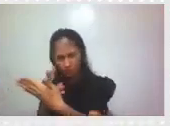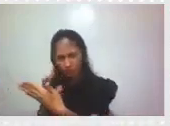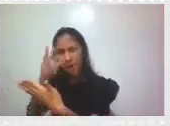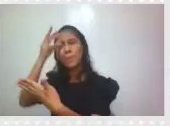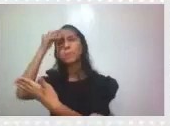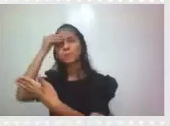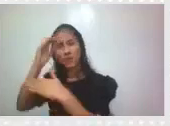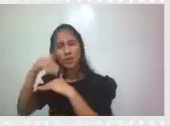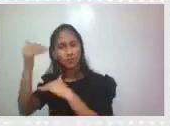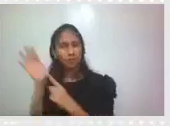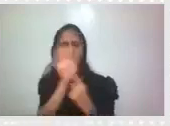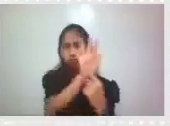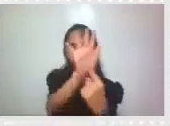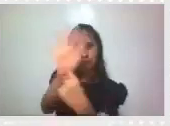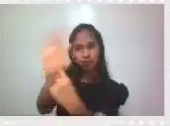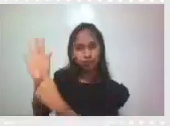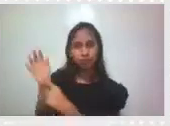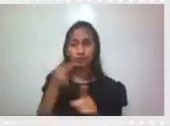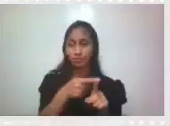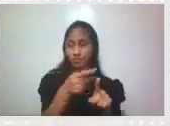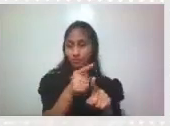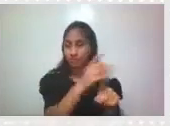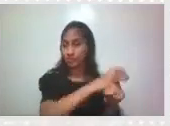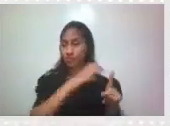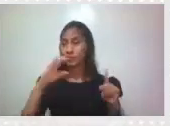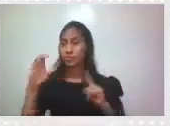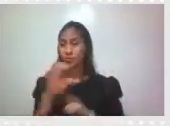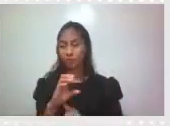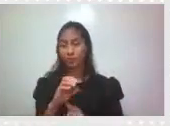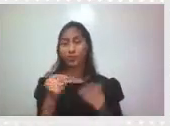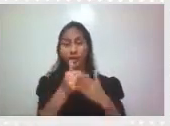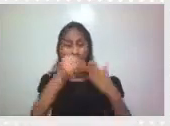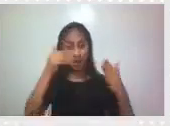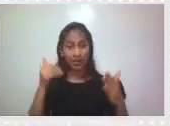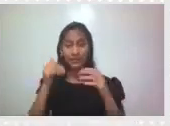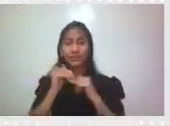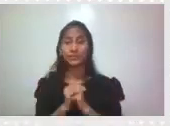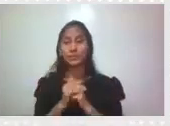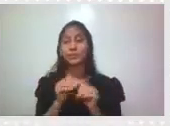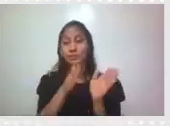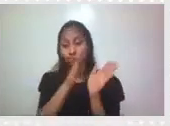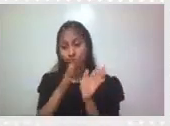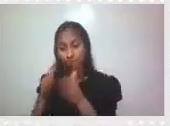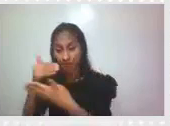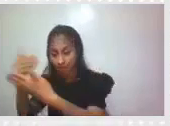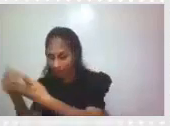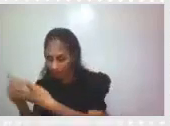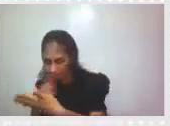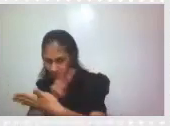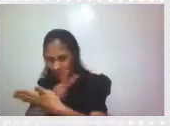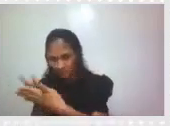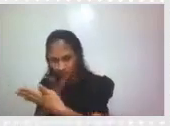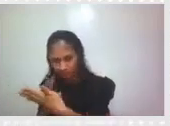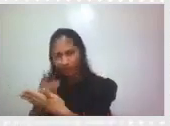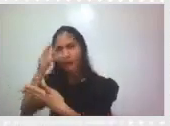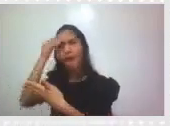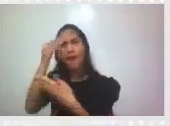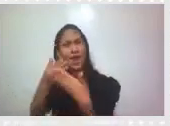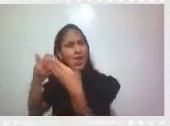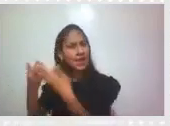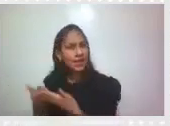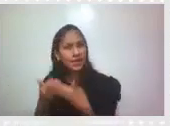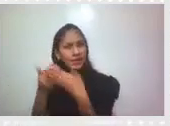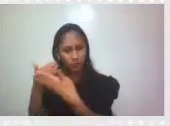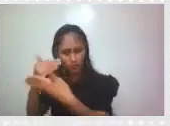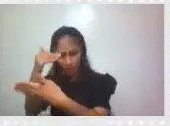a estas aulas interculturales. Nos preparamos no solamente en las